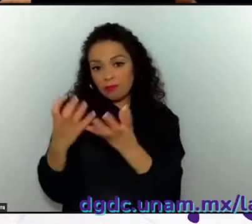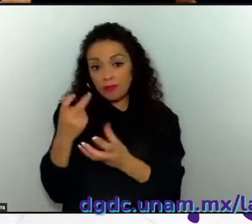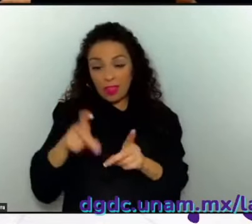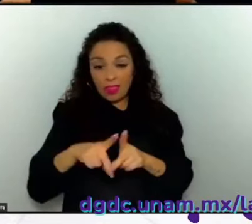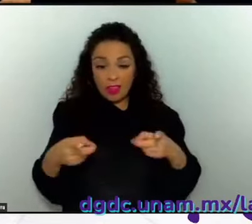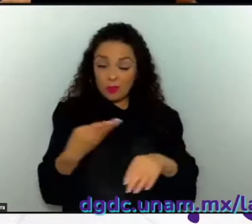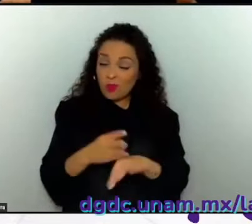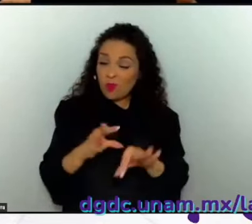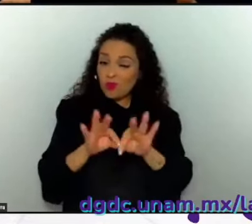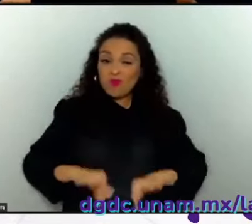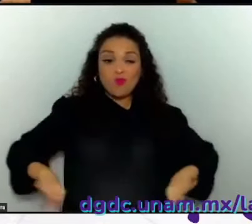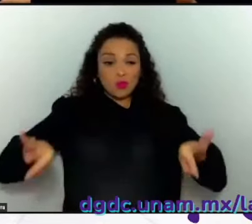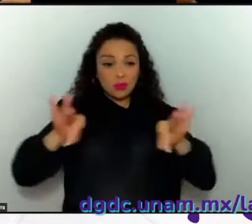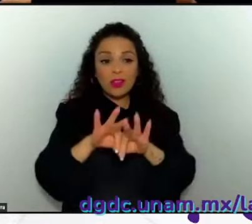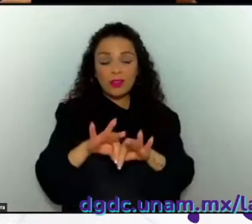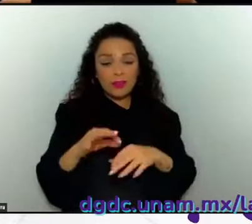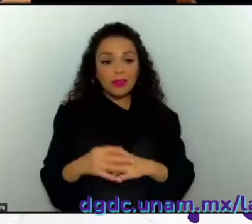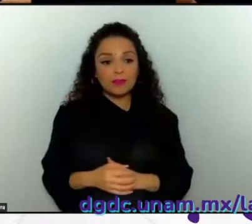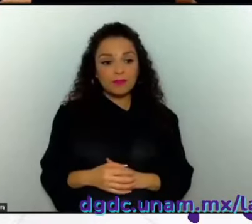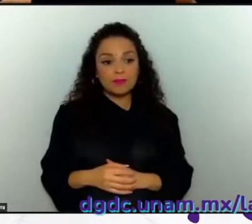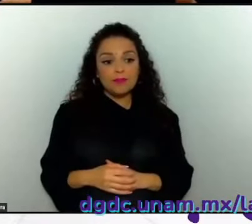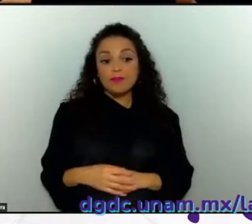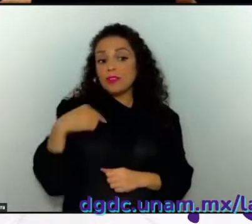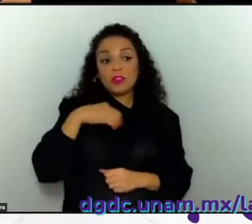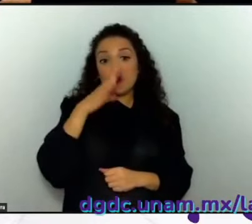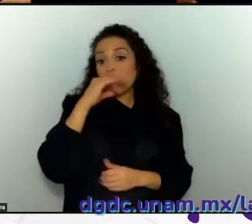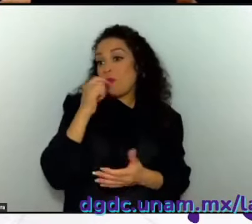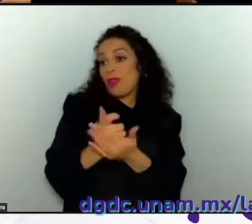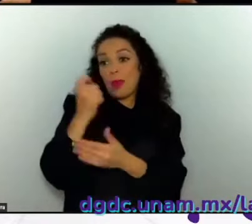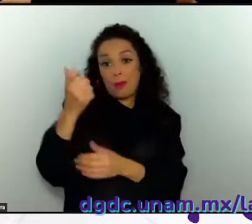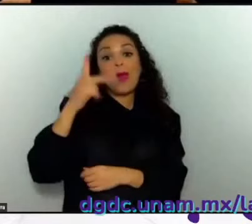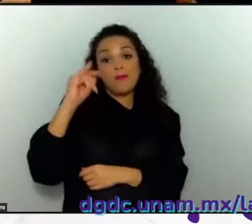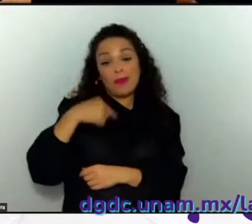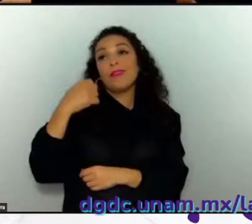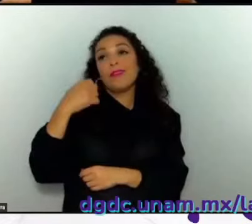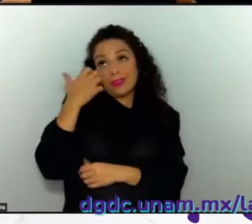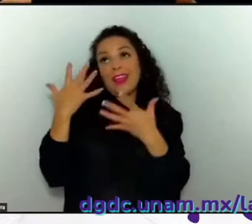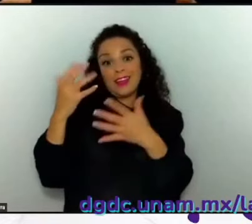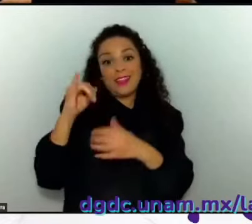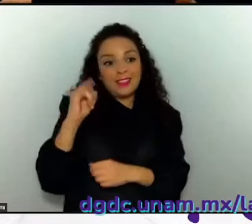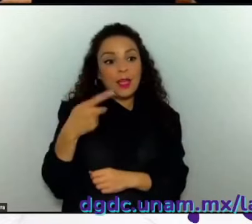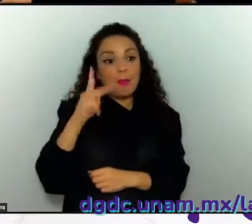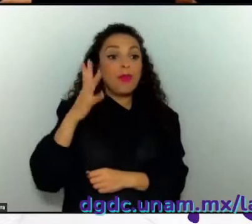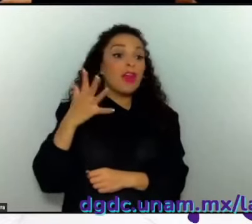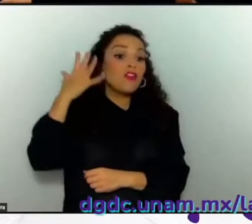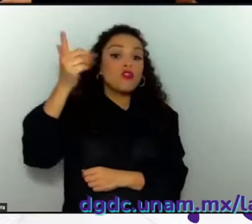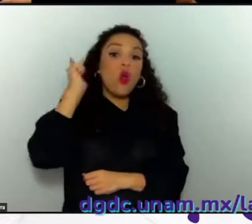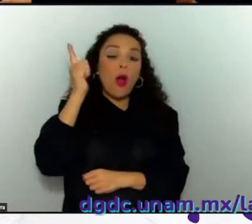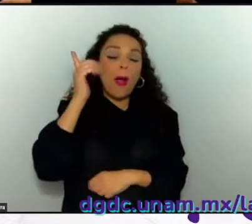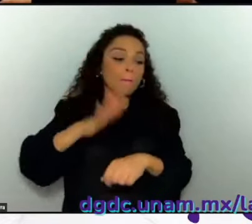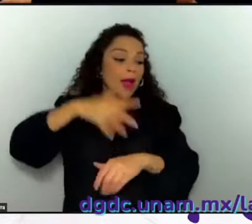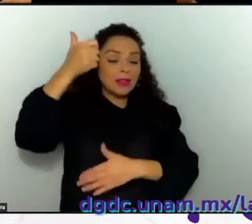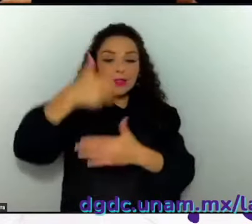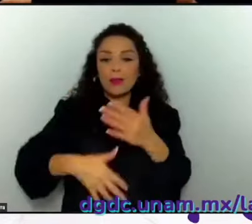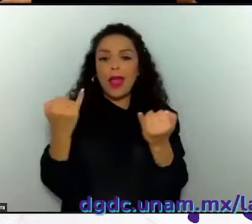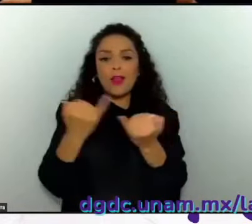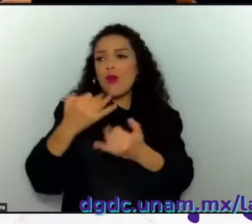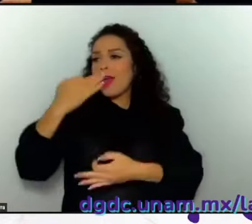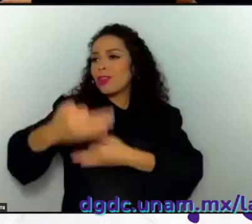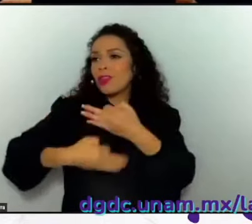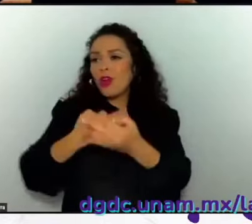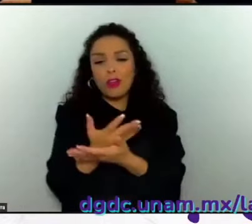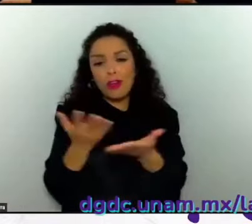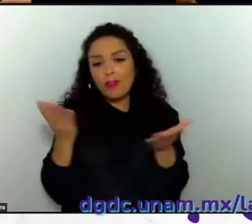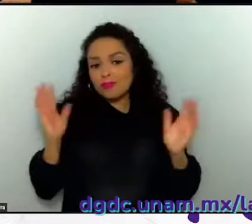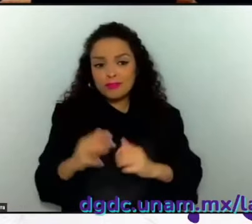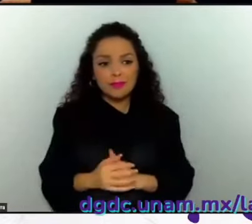importante. Yo iría si lo pudiera pagar, no puedo, pero creo que en el futuro va a bajar el precio, como todo, y eventualmente